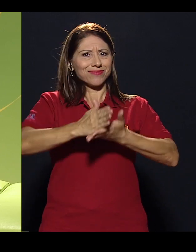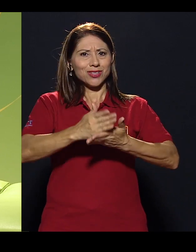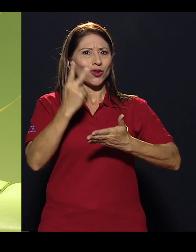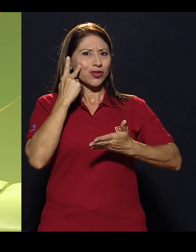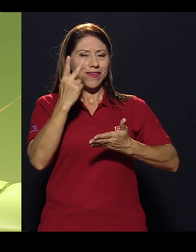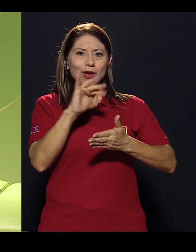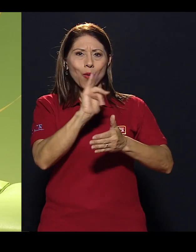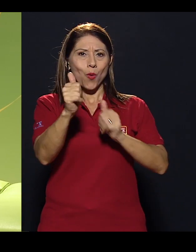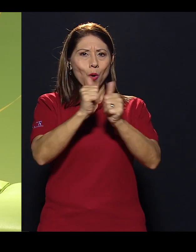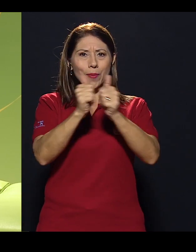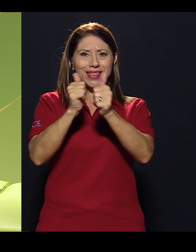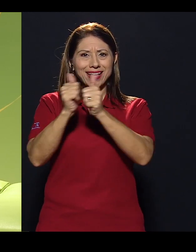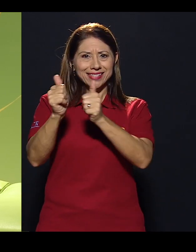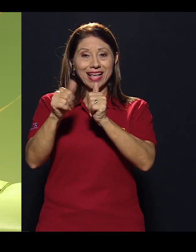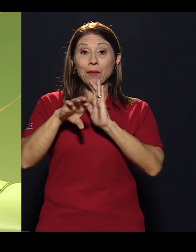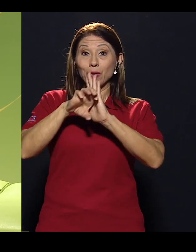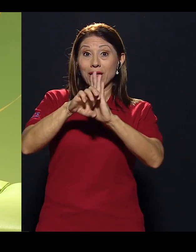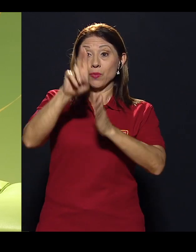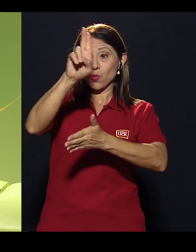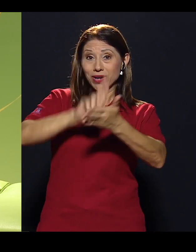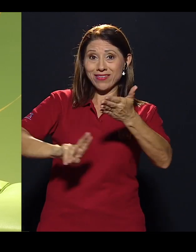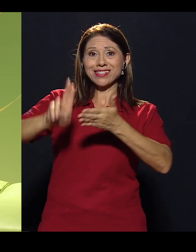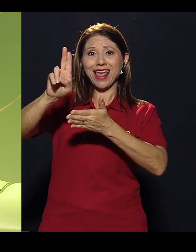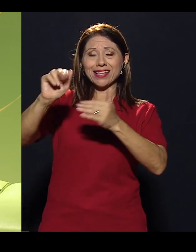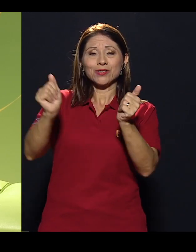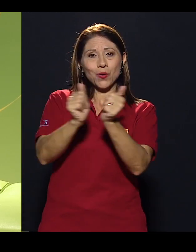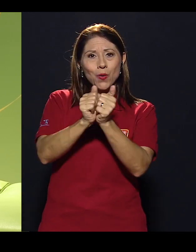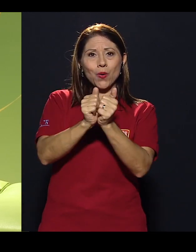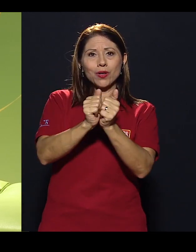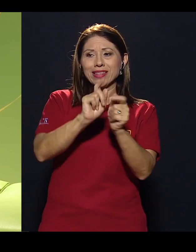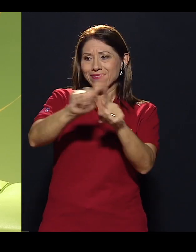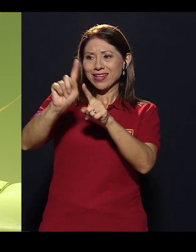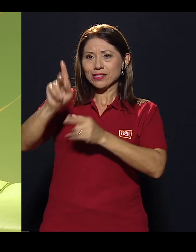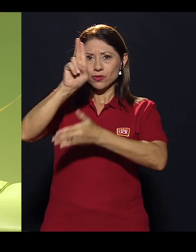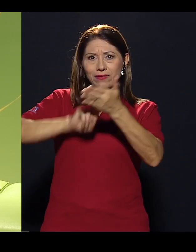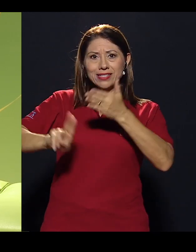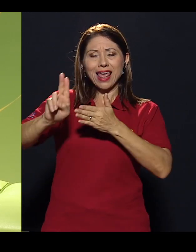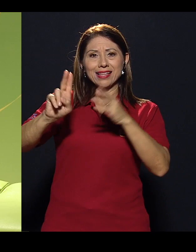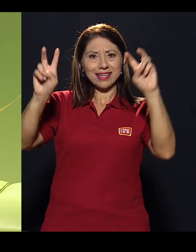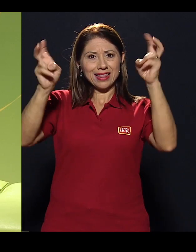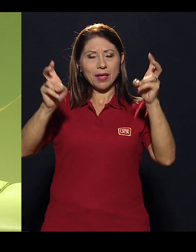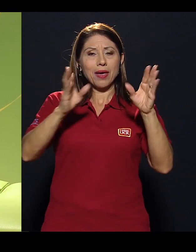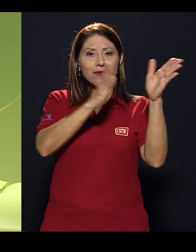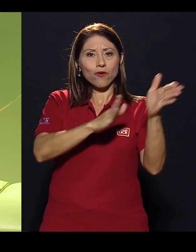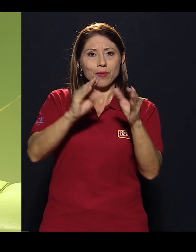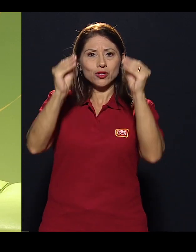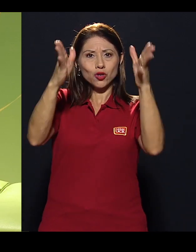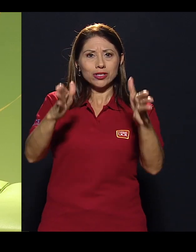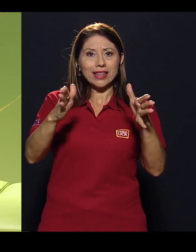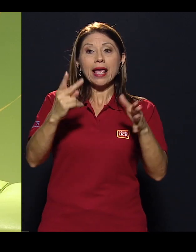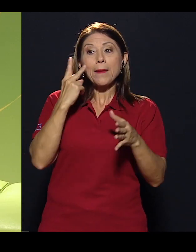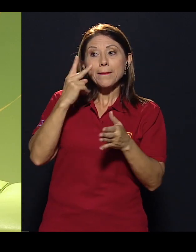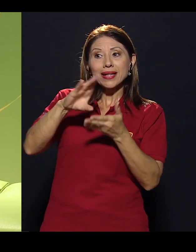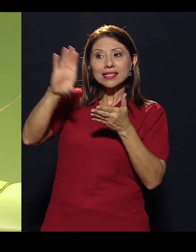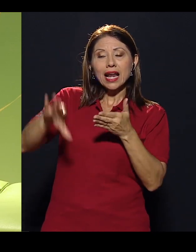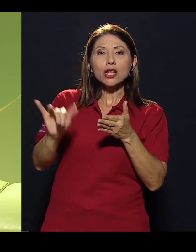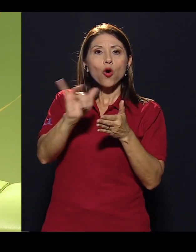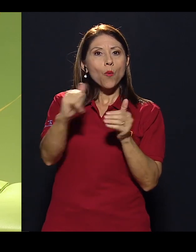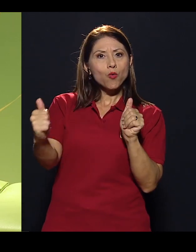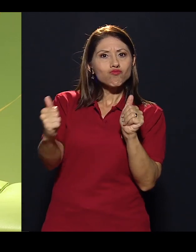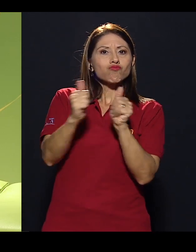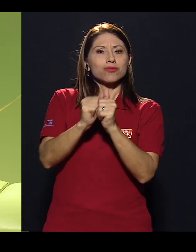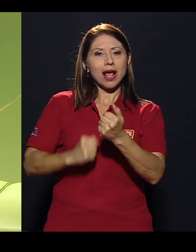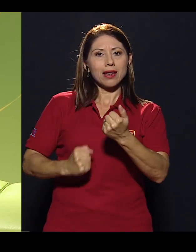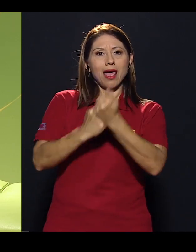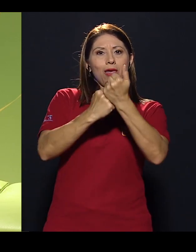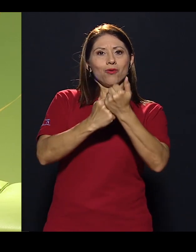¿verdad? En ese caso era de las universidades en el tema de la formación docente, sino más bien como un aliado, que eso es lo que busca, ¿verdad? Que el